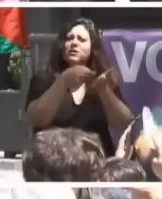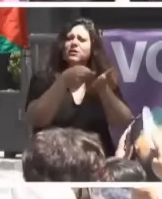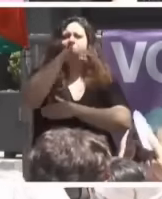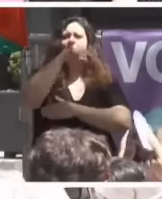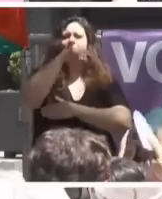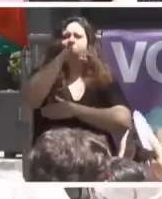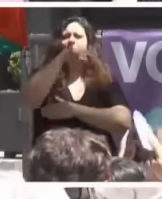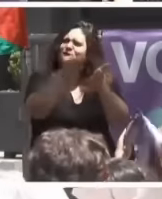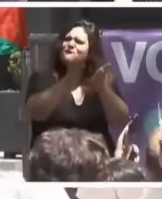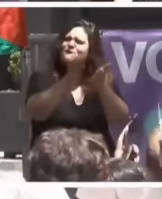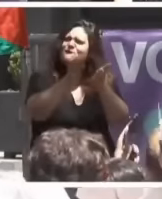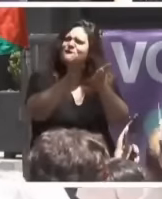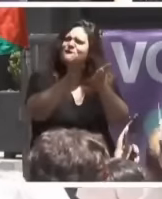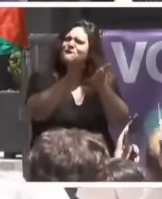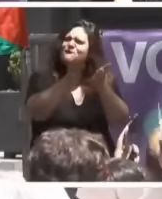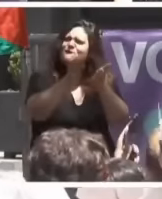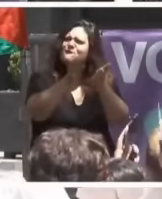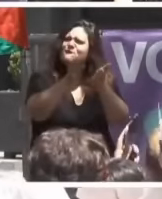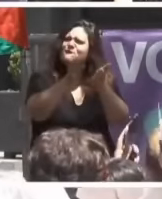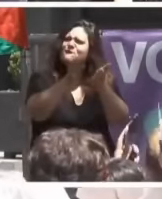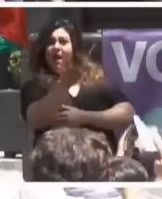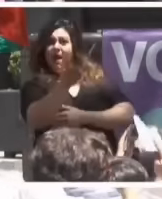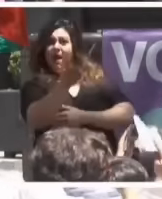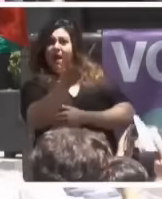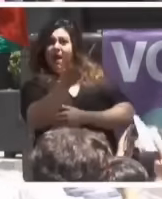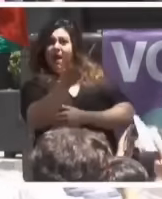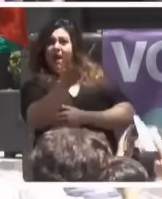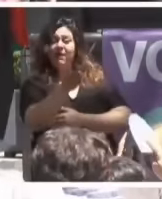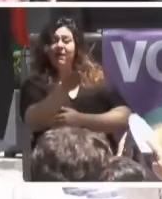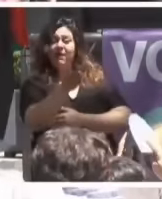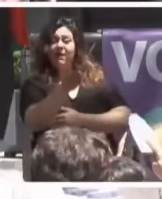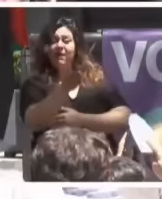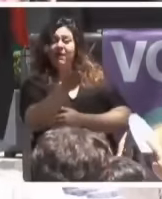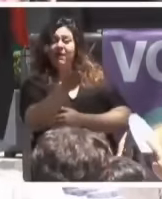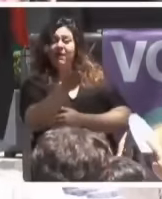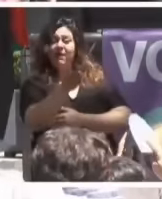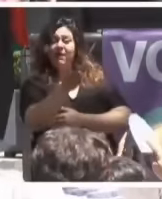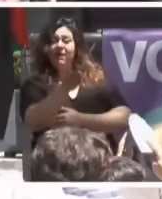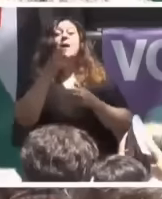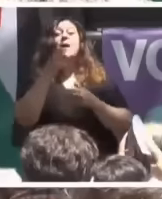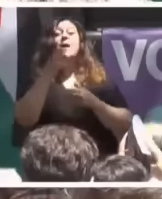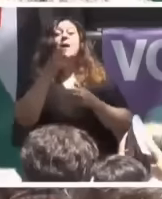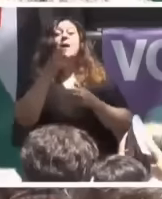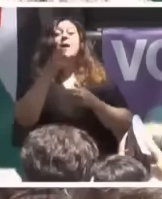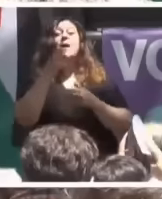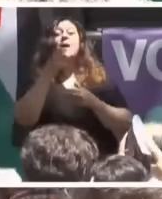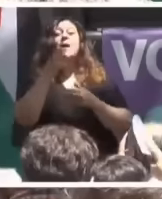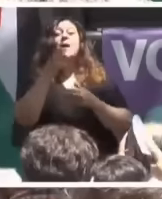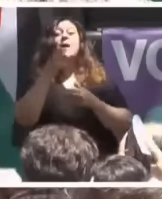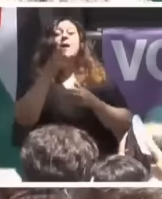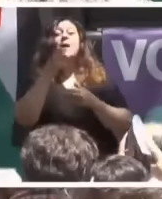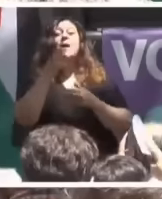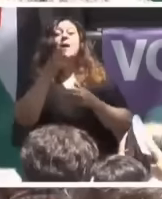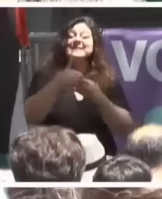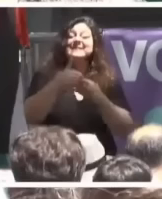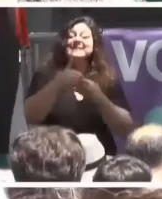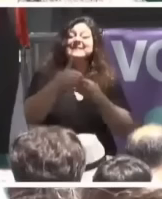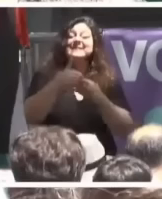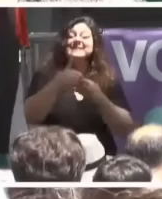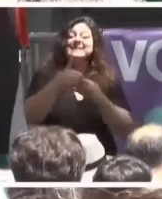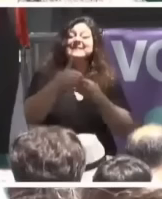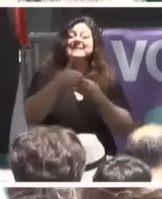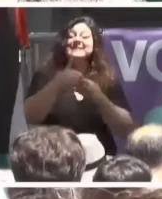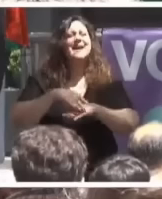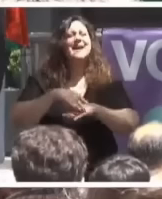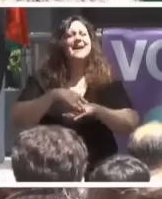compañeras. Si se lo hicieron a García Lorca, no es solo porque era el mejor poeta de todos los tiempos, sino para que nadie nunca más levantara